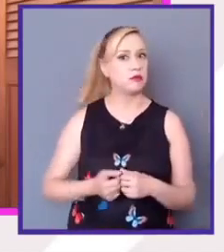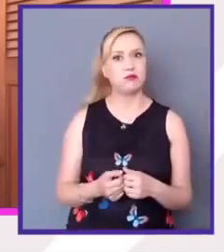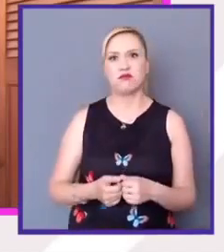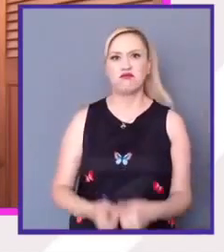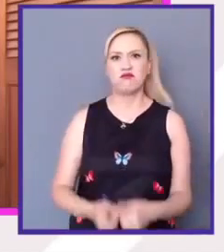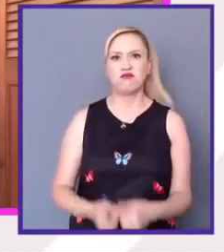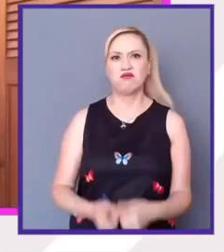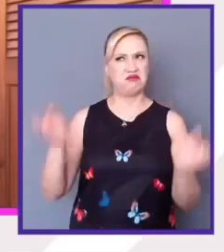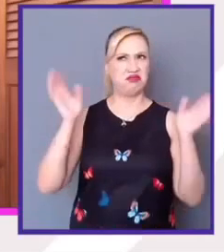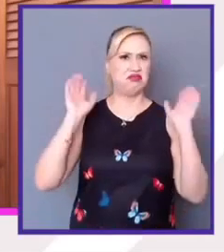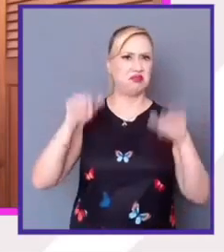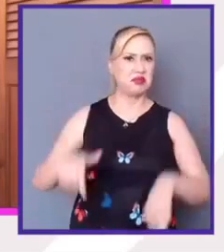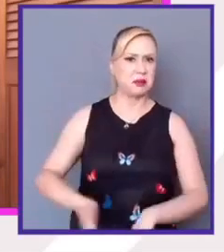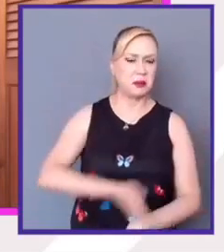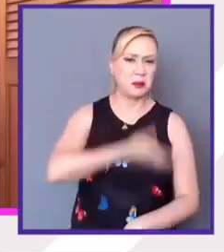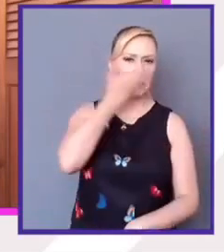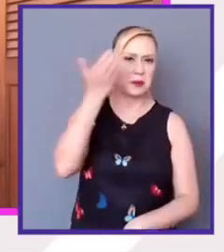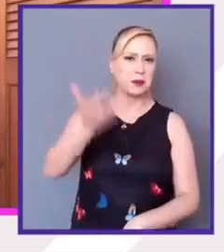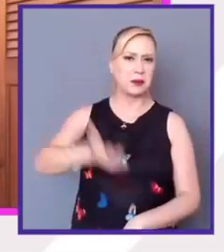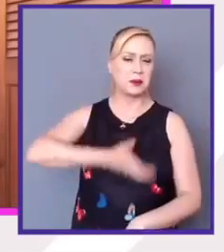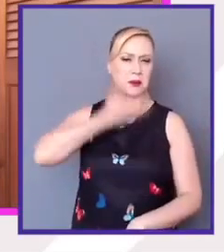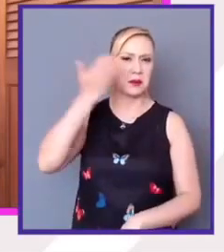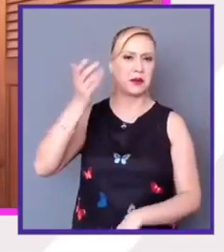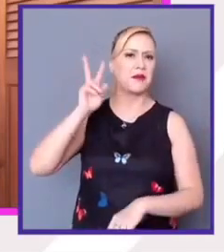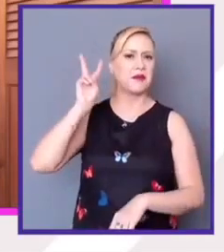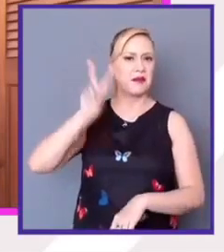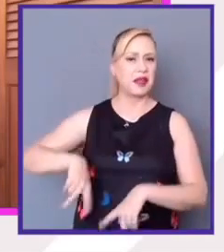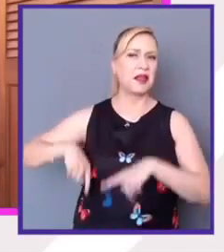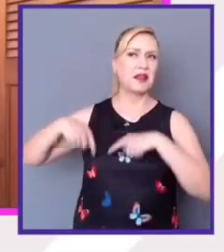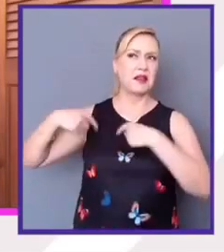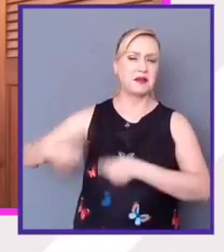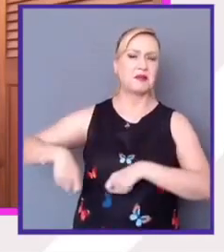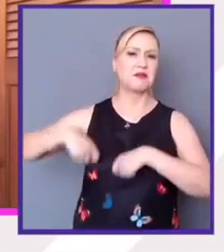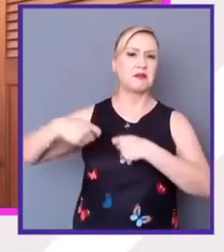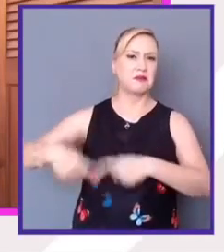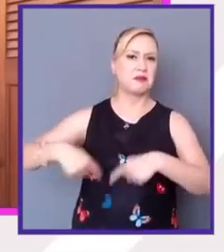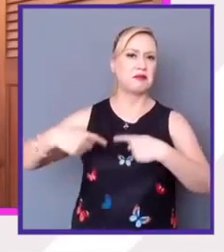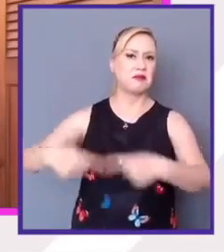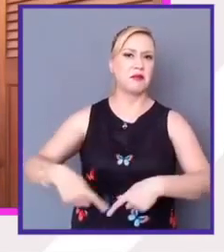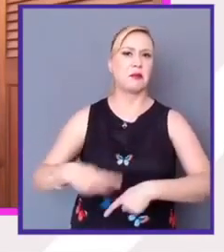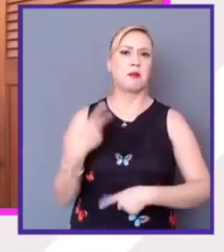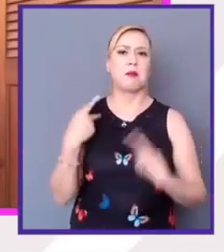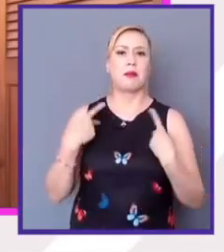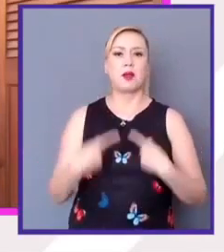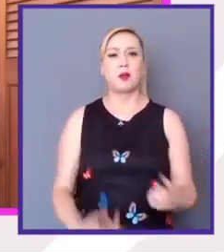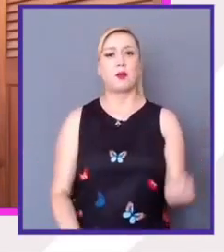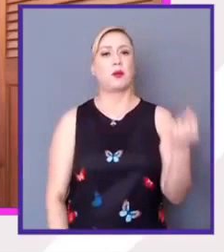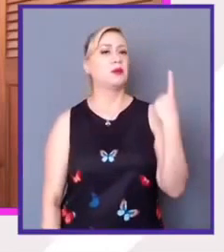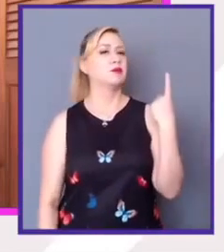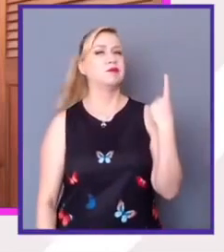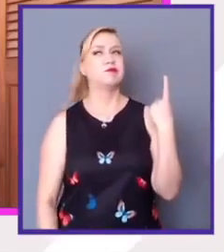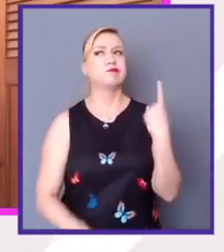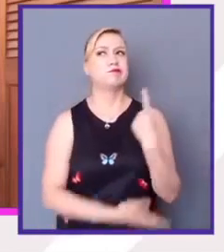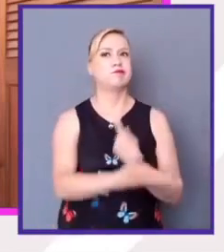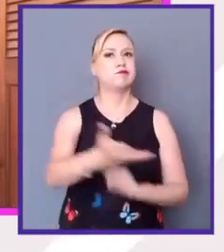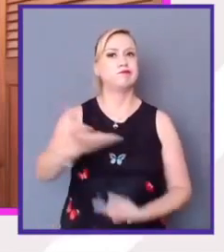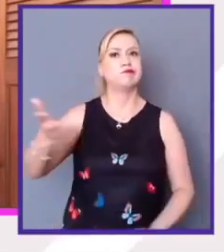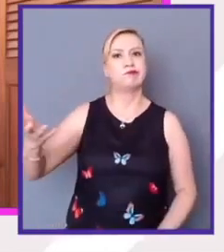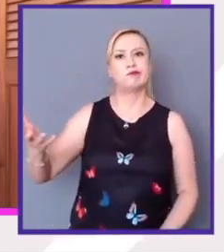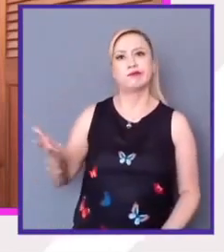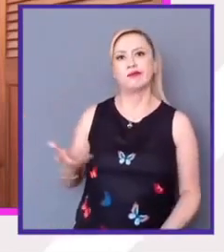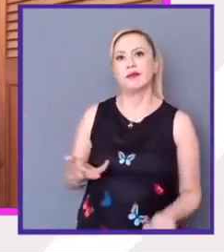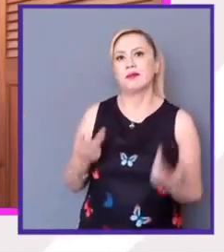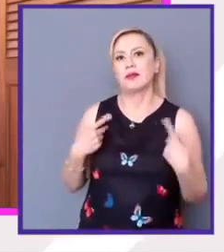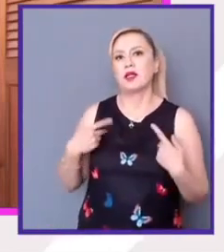cuestión estructural que va más allá de una simple apreciación de una persona. Y por otro lado, el tema del colectivo imaginario, ¿no? En el sentido